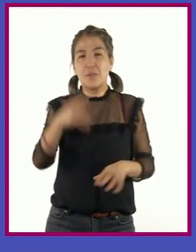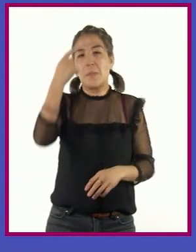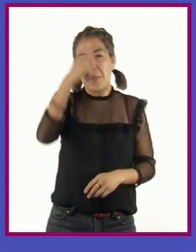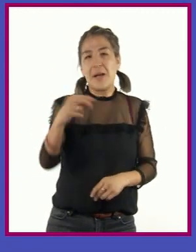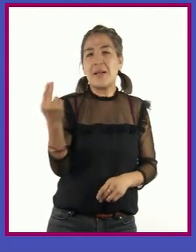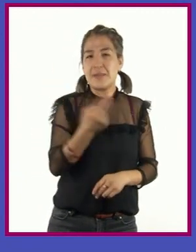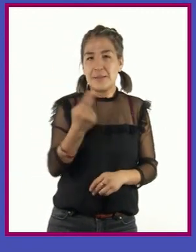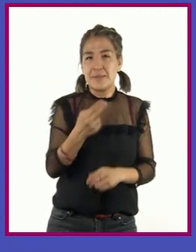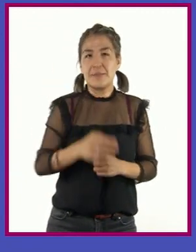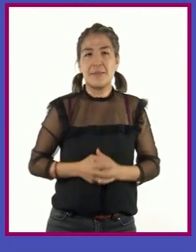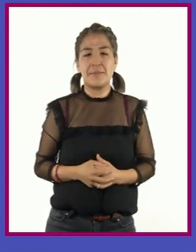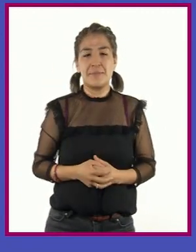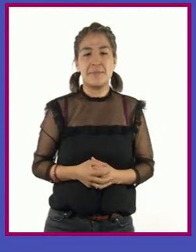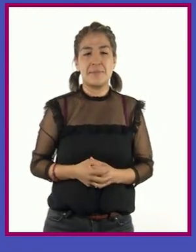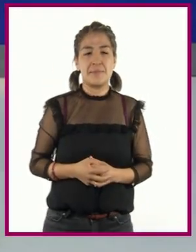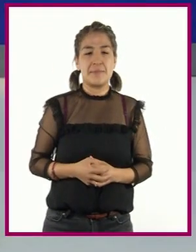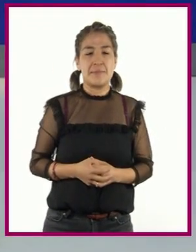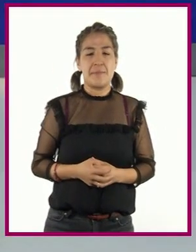necesita.